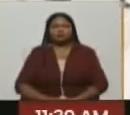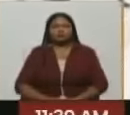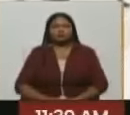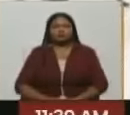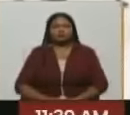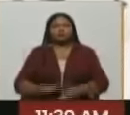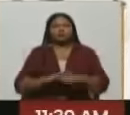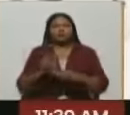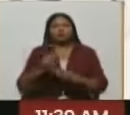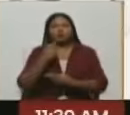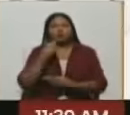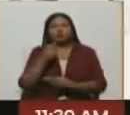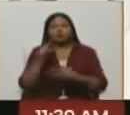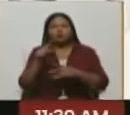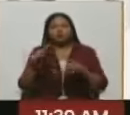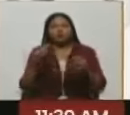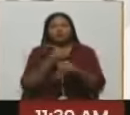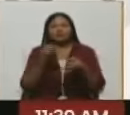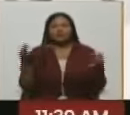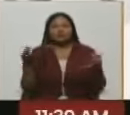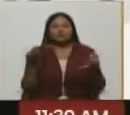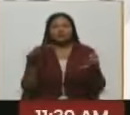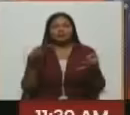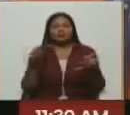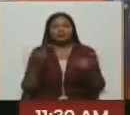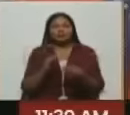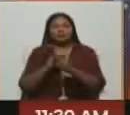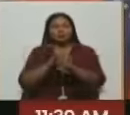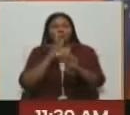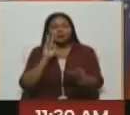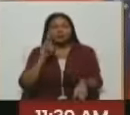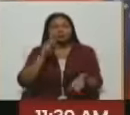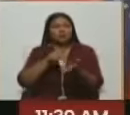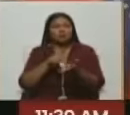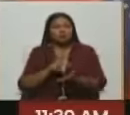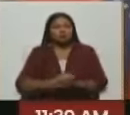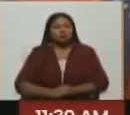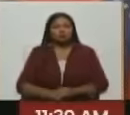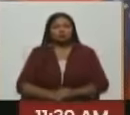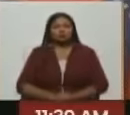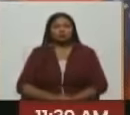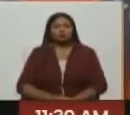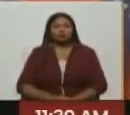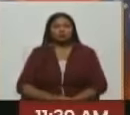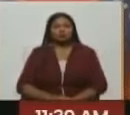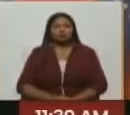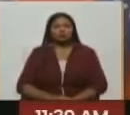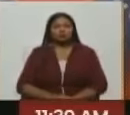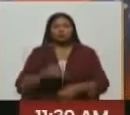¿Por qué no dice, fue excelente, mayor participación, voté en